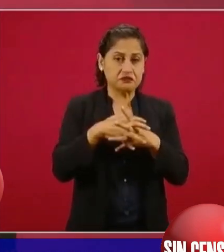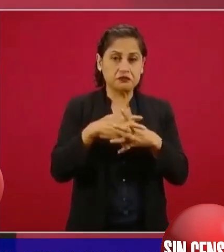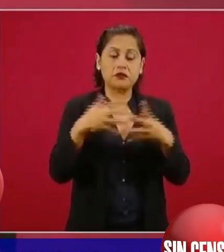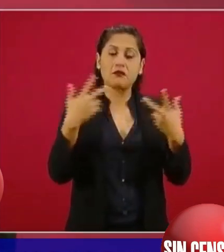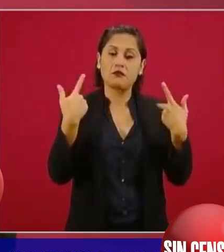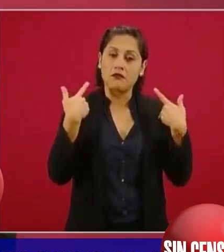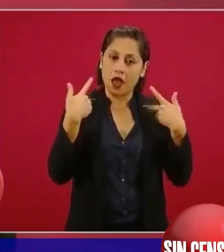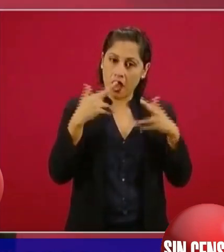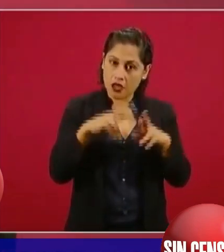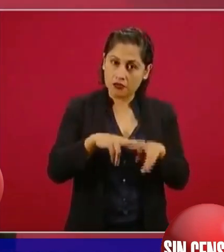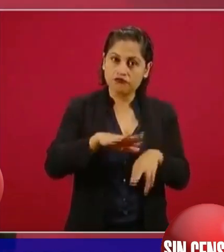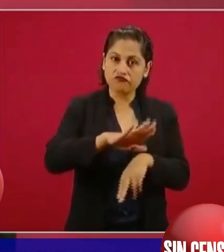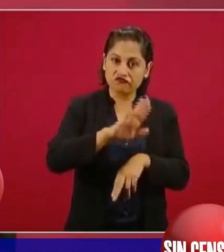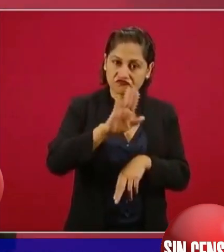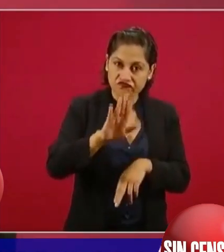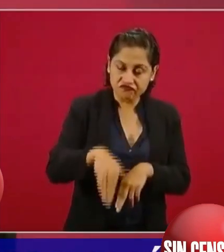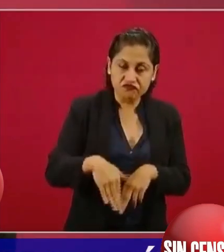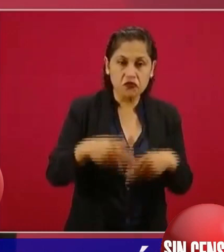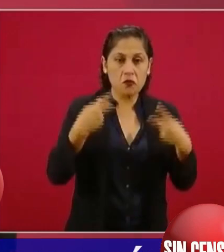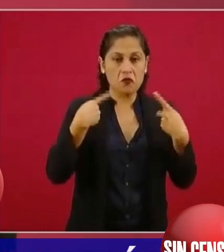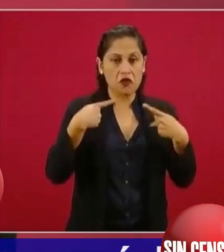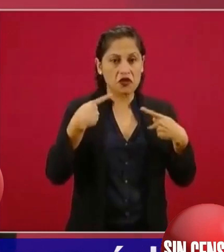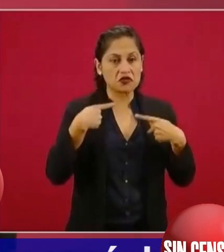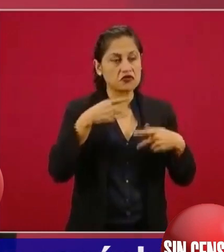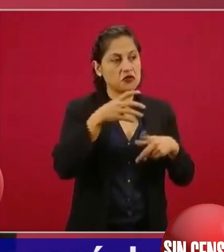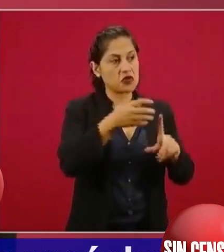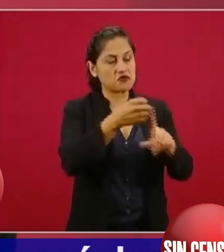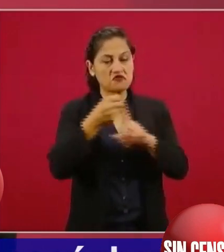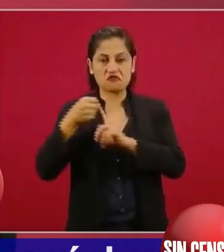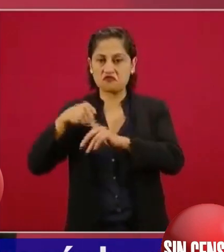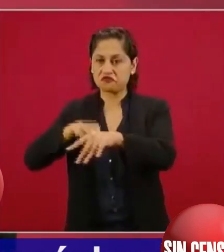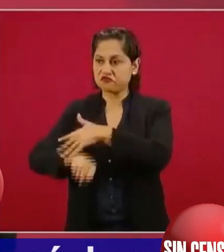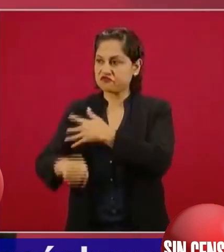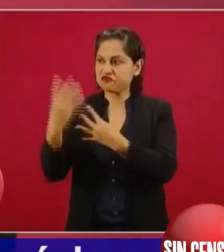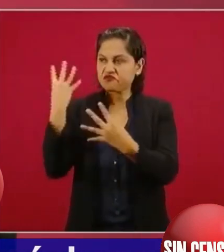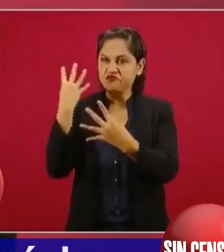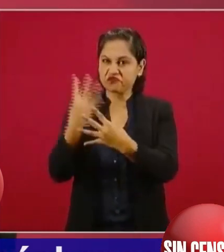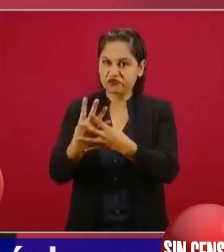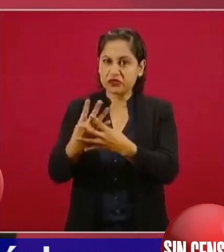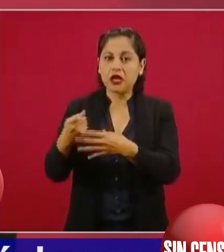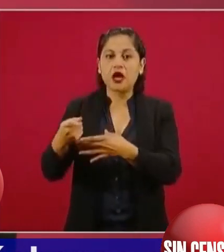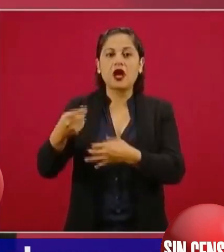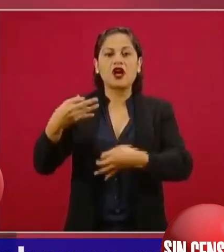Maestros encarcelados que se les quitaron sus derechos, que les inventaron